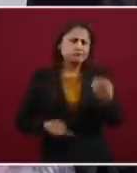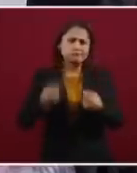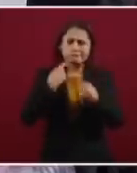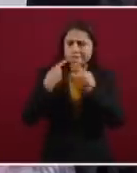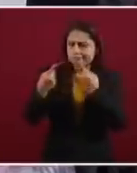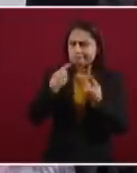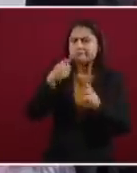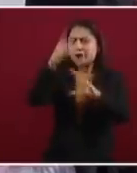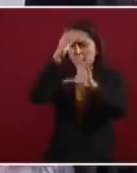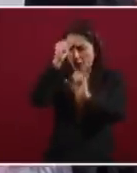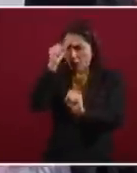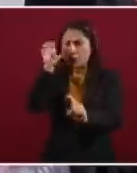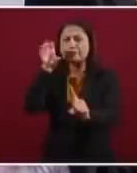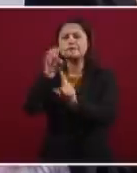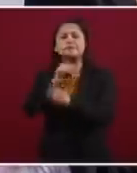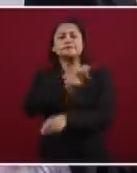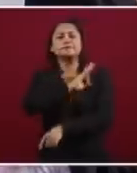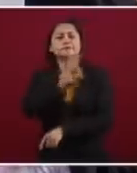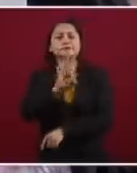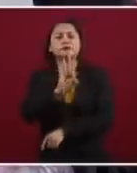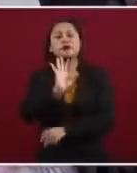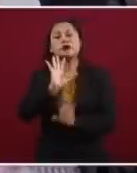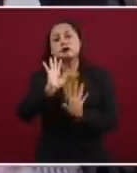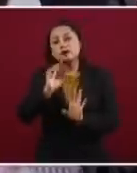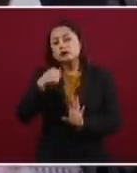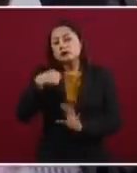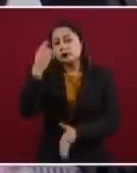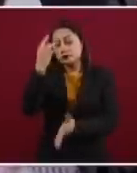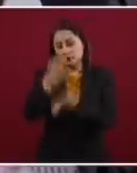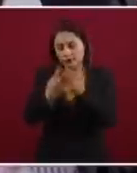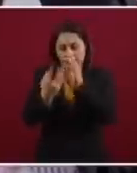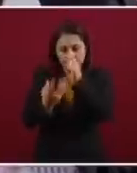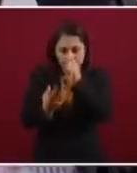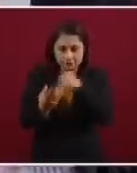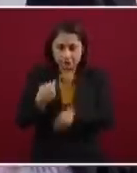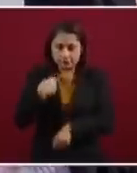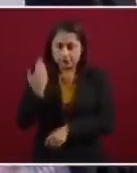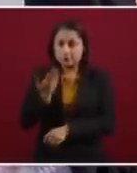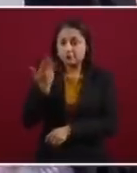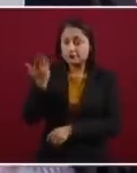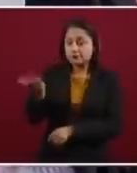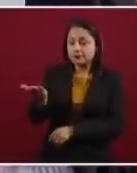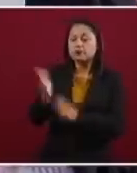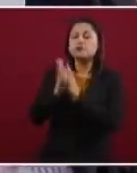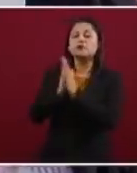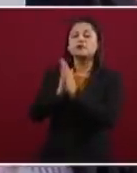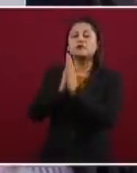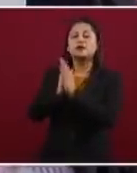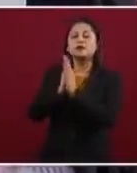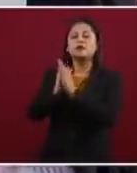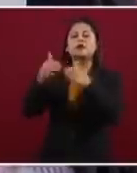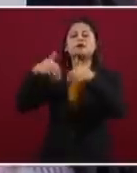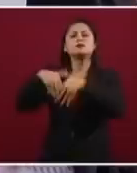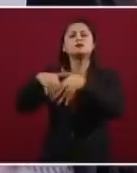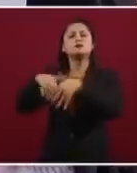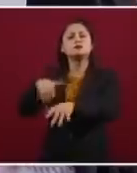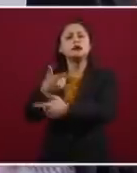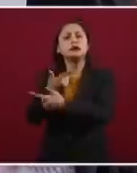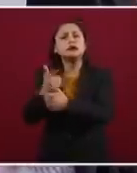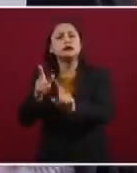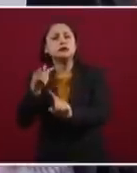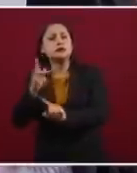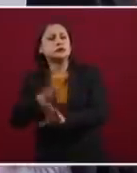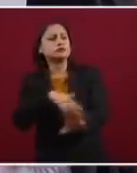lo que les pediría es que no se afecte a terceros